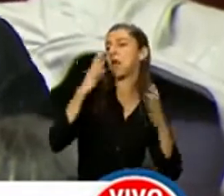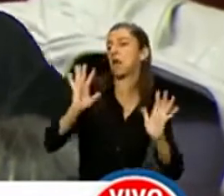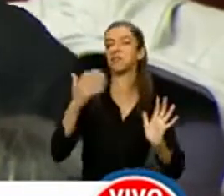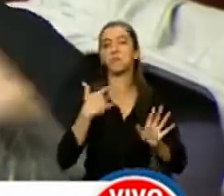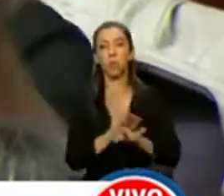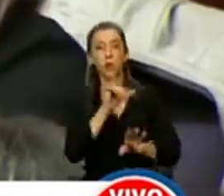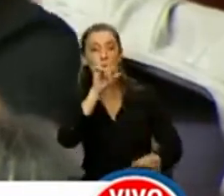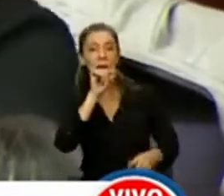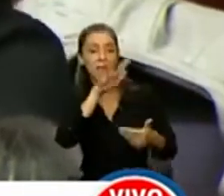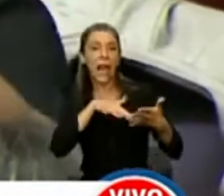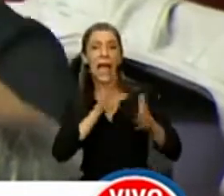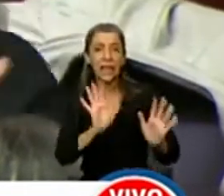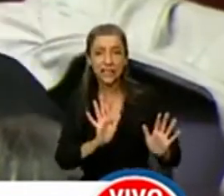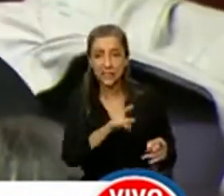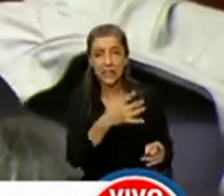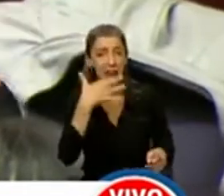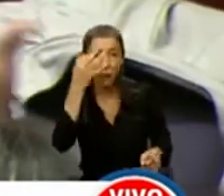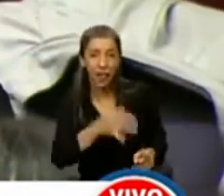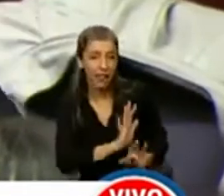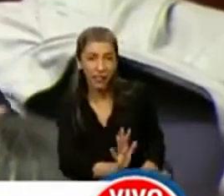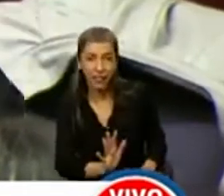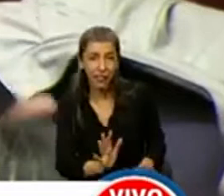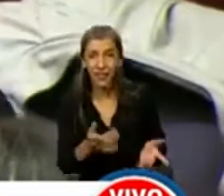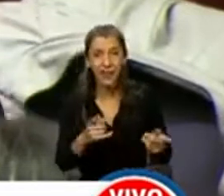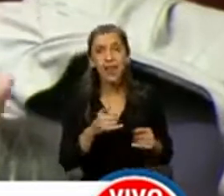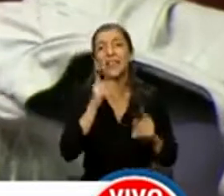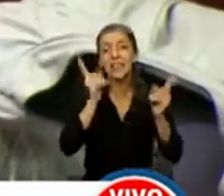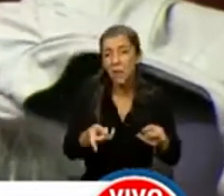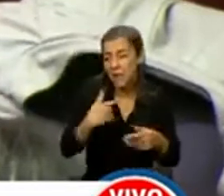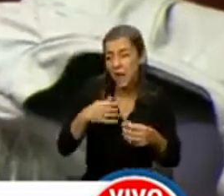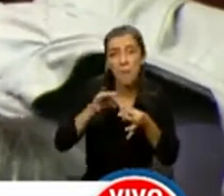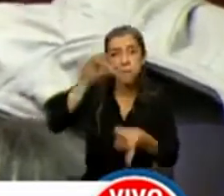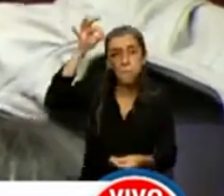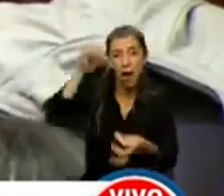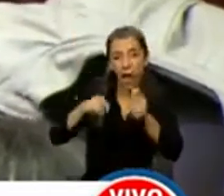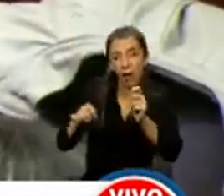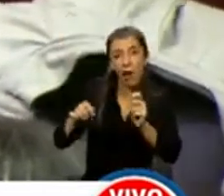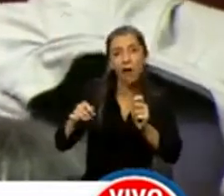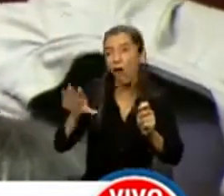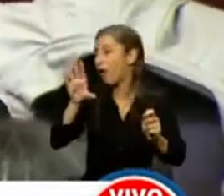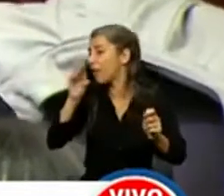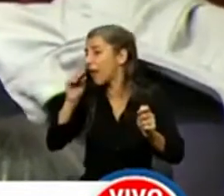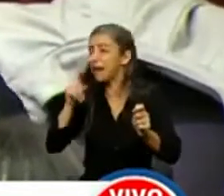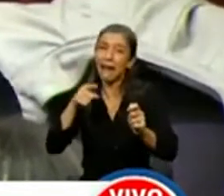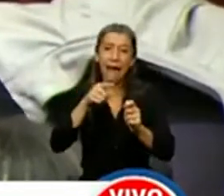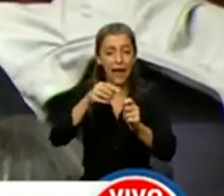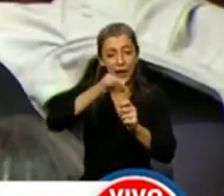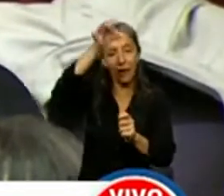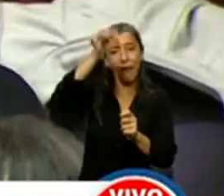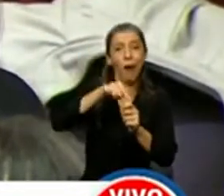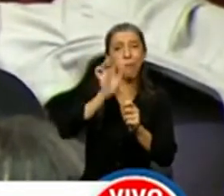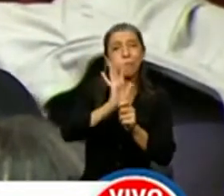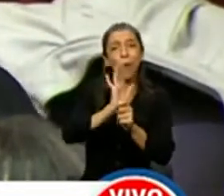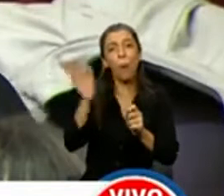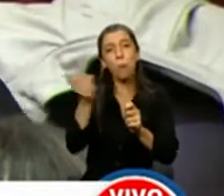cansada. Que agarre un palito y le pegue diciendo que es del Caño, o el adolescente que hace chistes en TikTok, la verdad